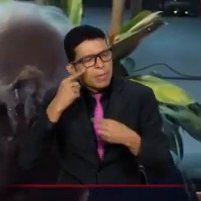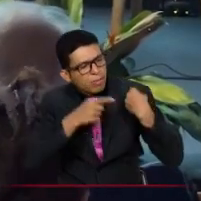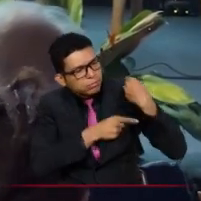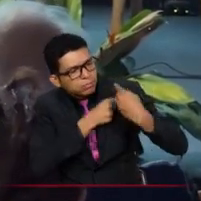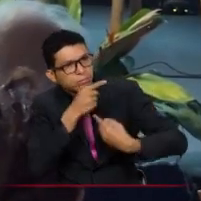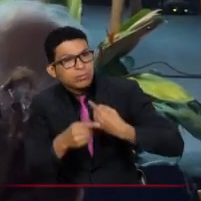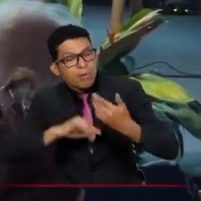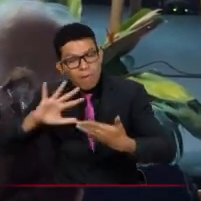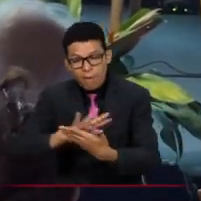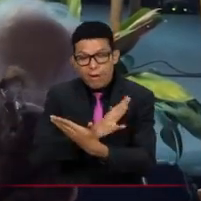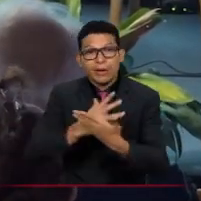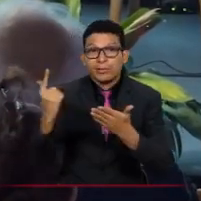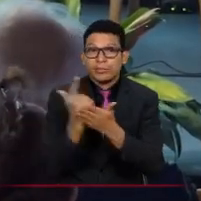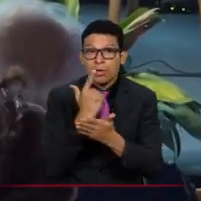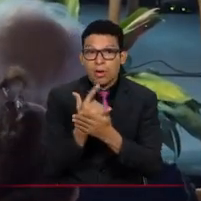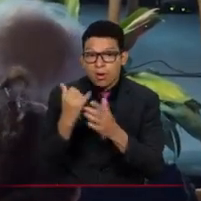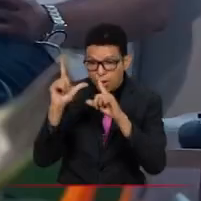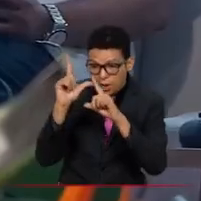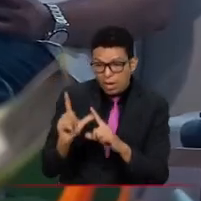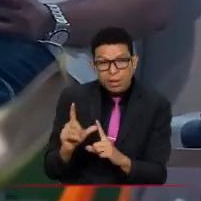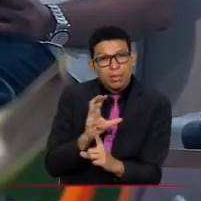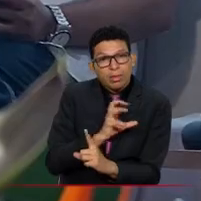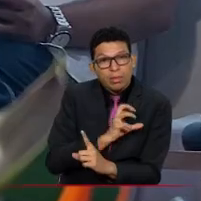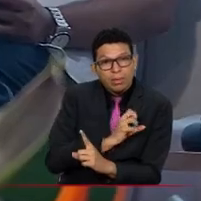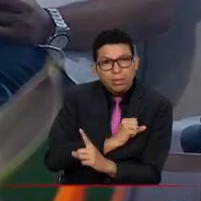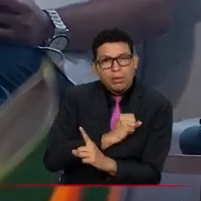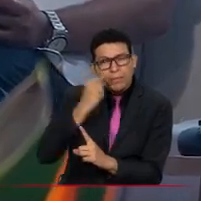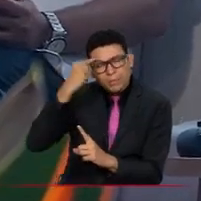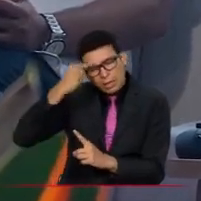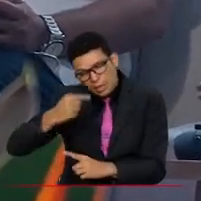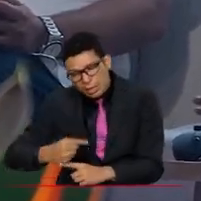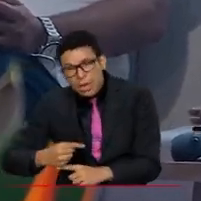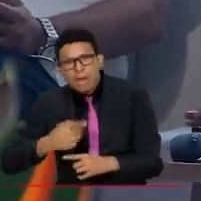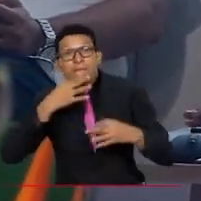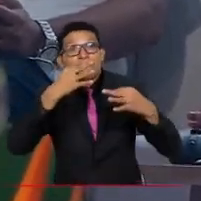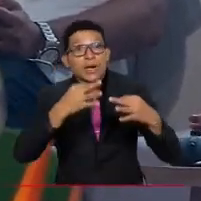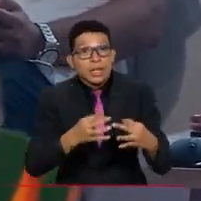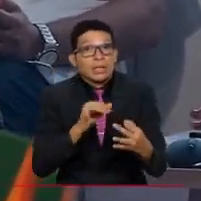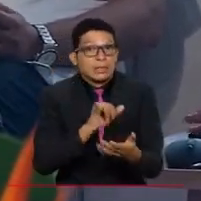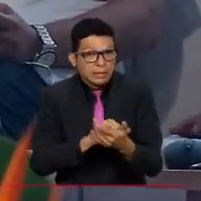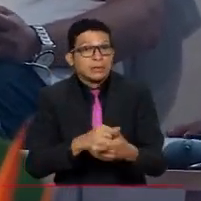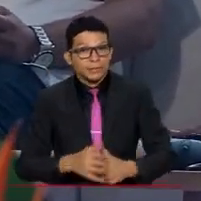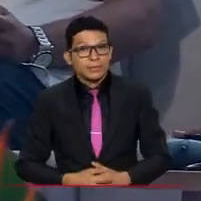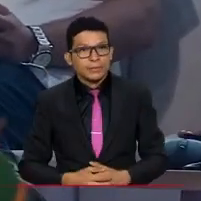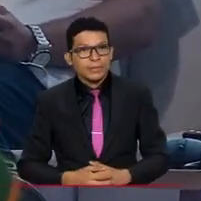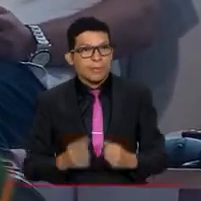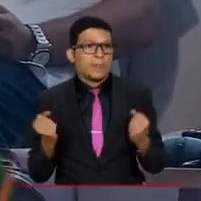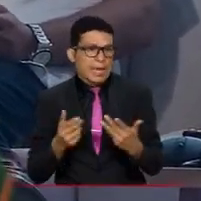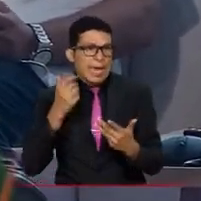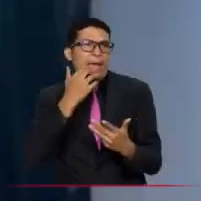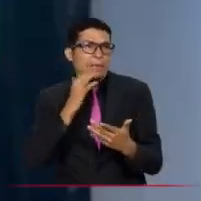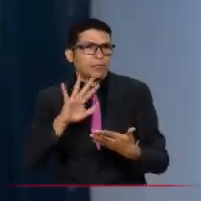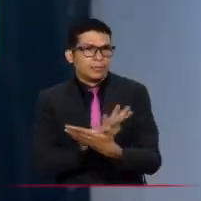literario, porque en esas letras hay más que nostalgia, hay desde repentismo hasta realismo mágico. Encontramos en el bolero, por